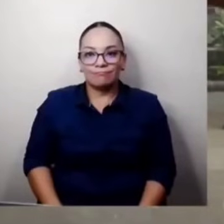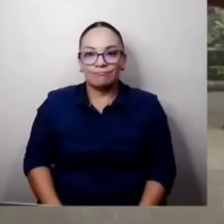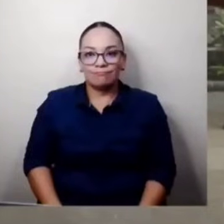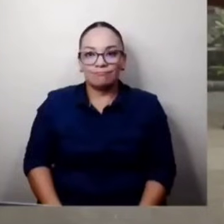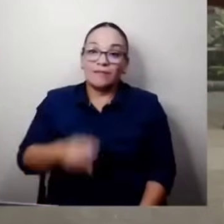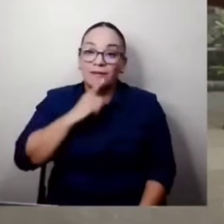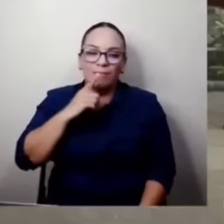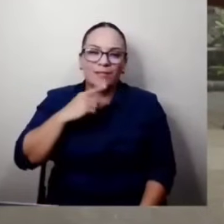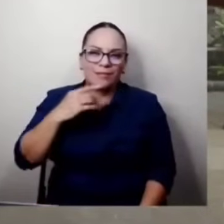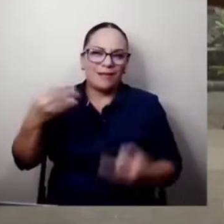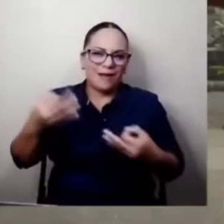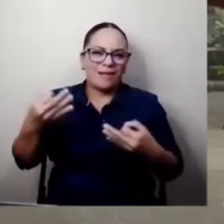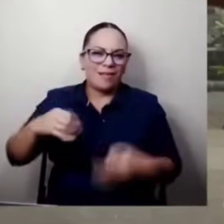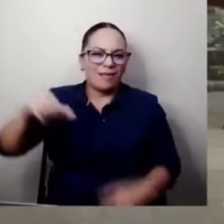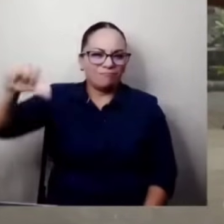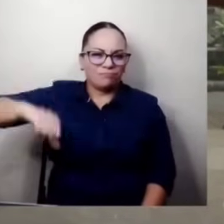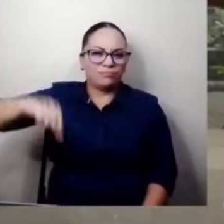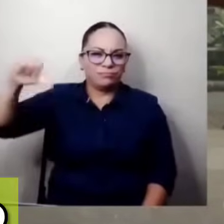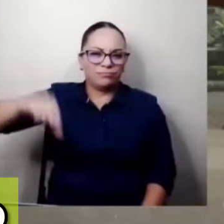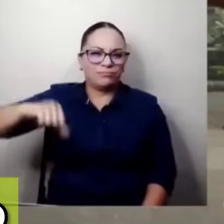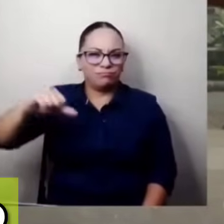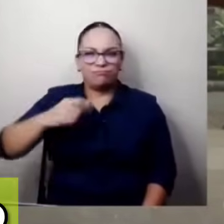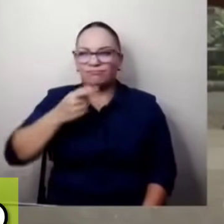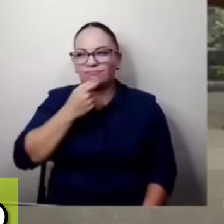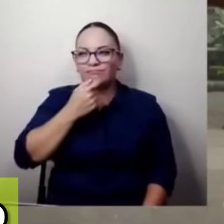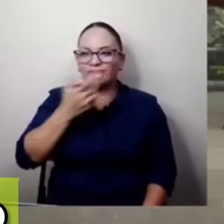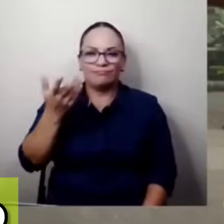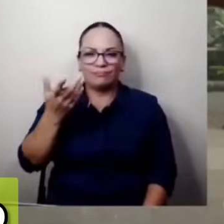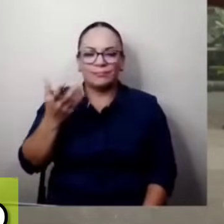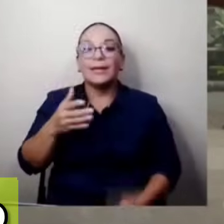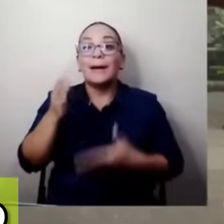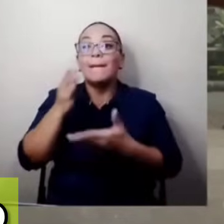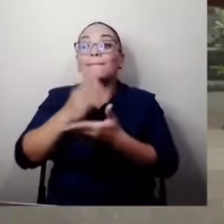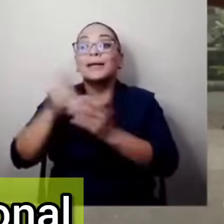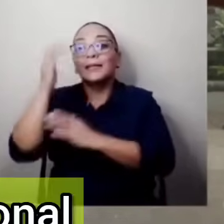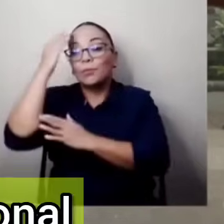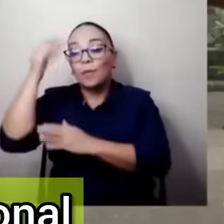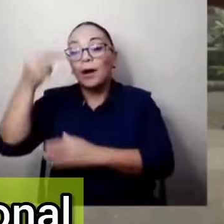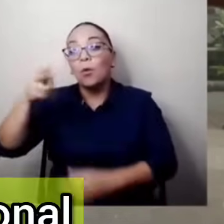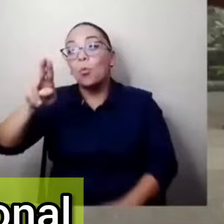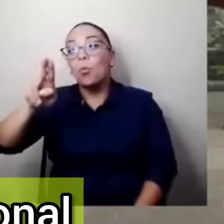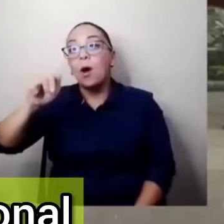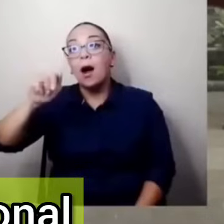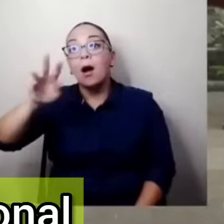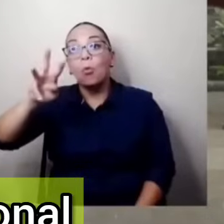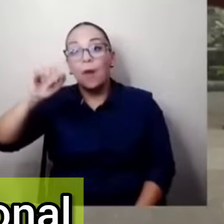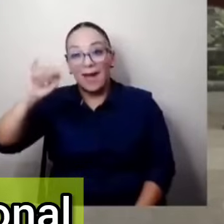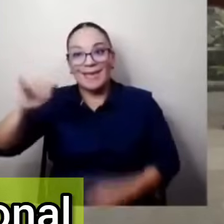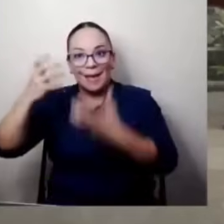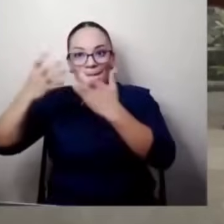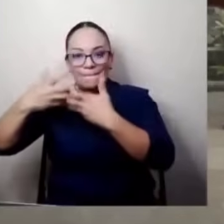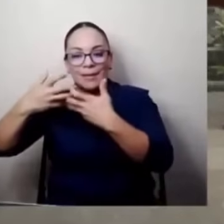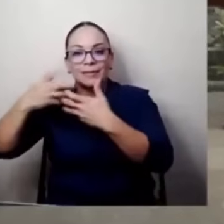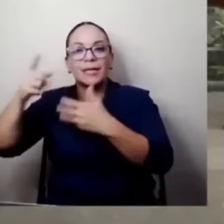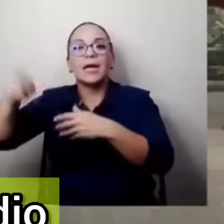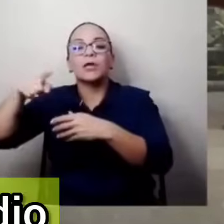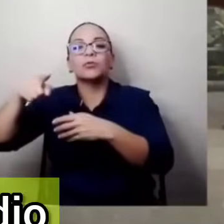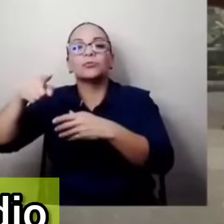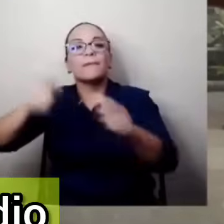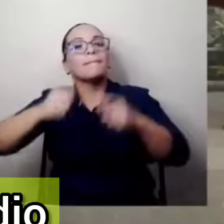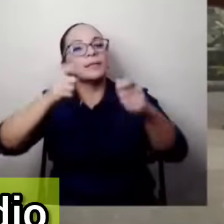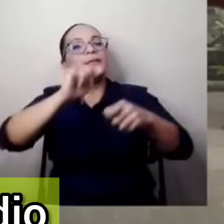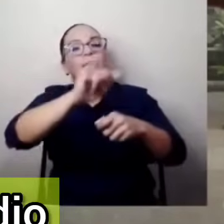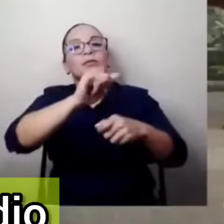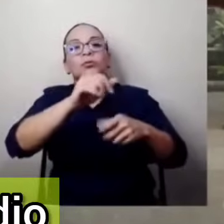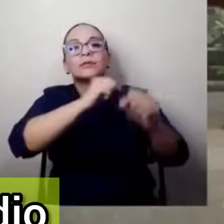risa. La parte que preocupa es que Huawei presenta ese estudio como evidencia ante la Sala Constitucional. Y